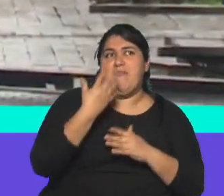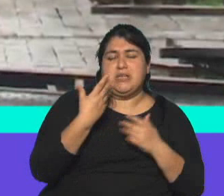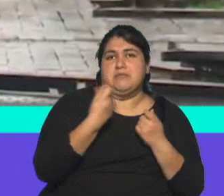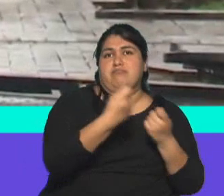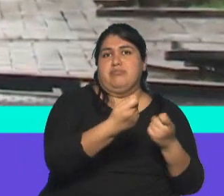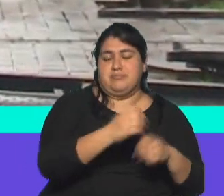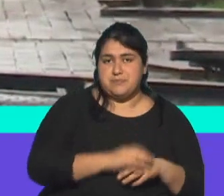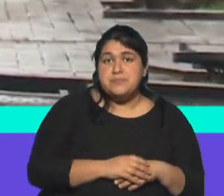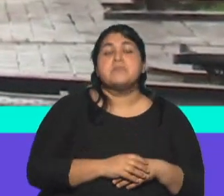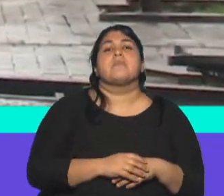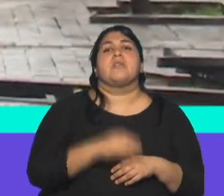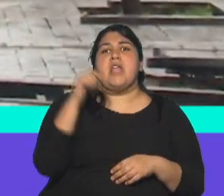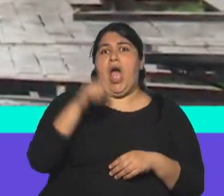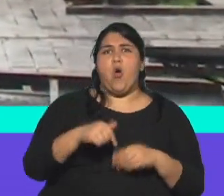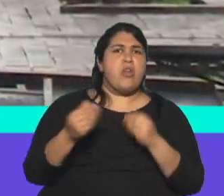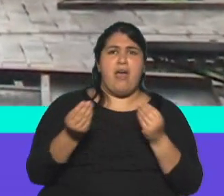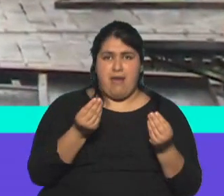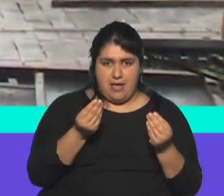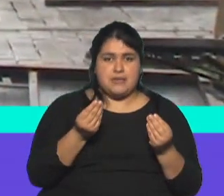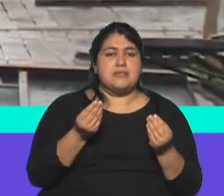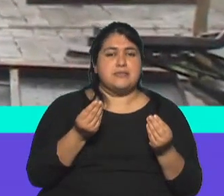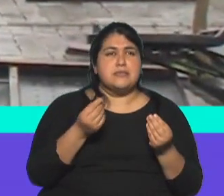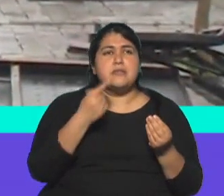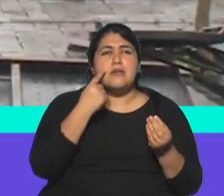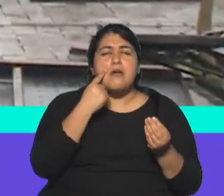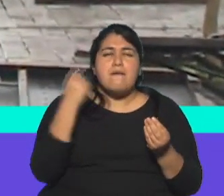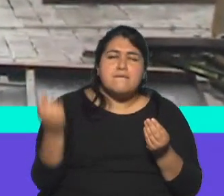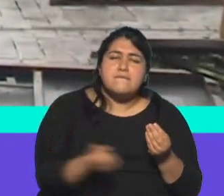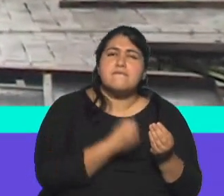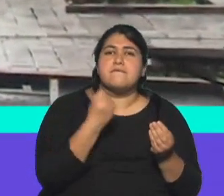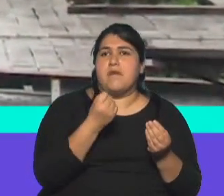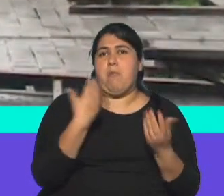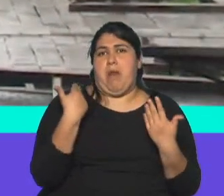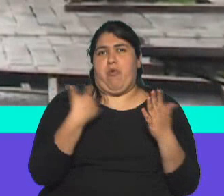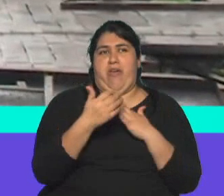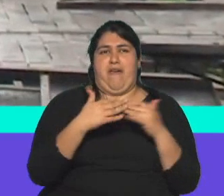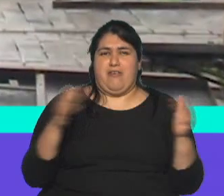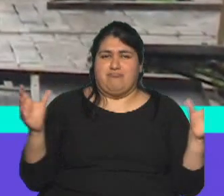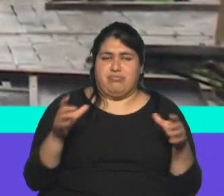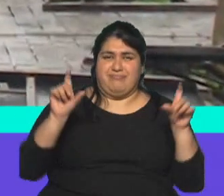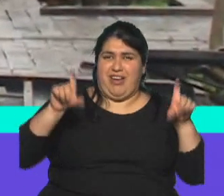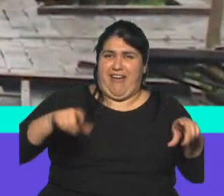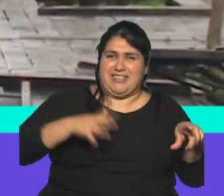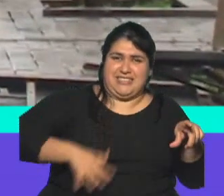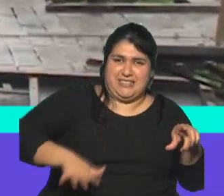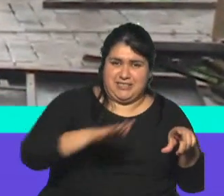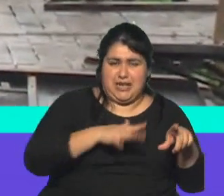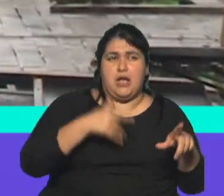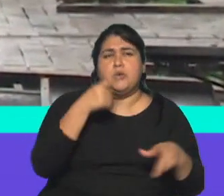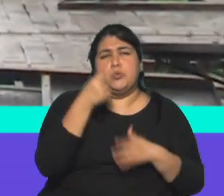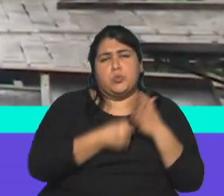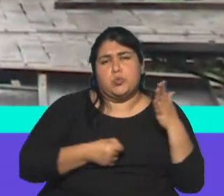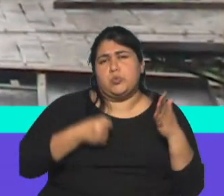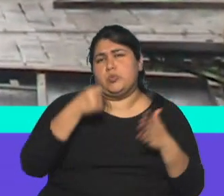que nos permite la rezonificación que nos va a permitir hacer el estadio, ¿no? Entonces es la culminación de un proceso de lucha muy